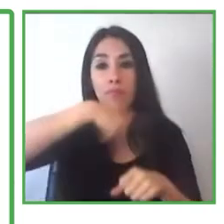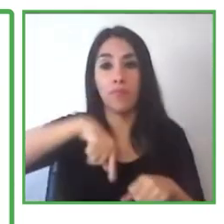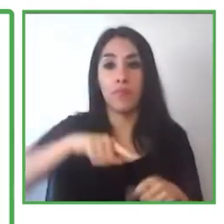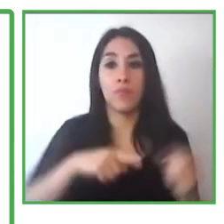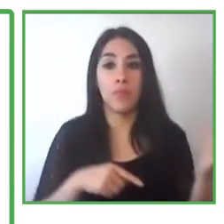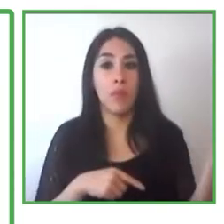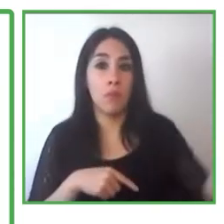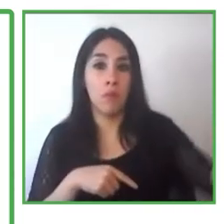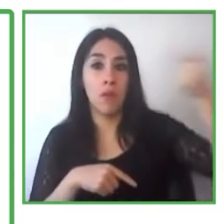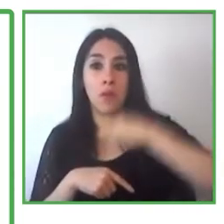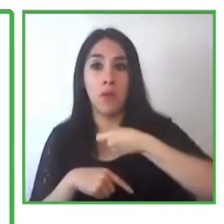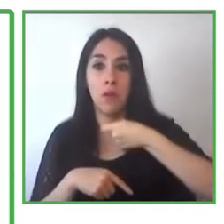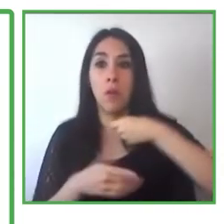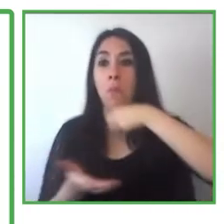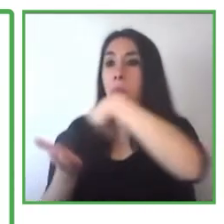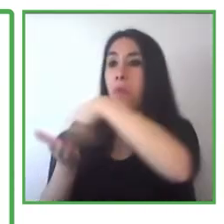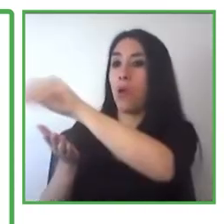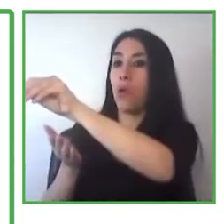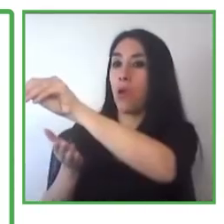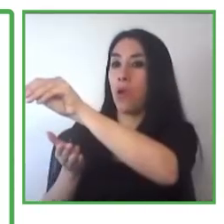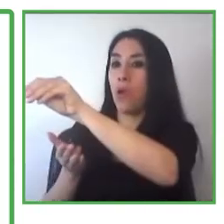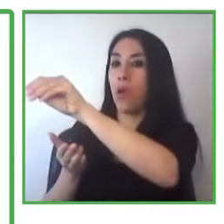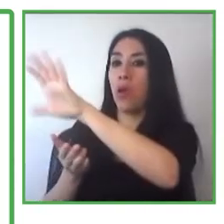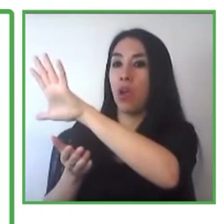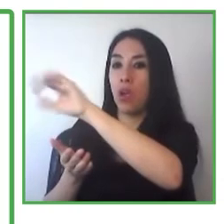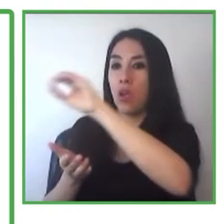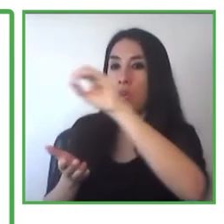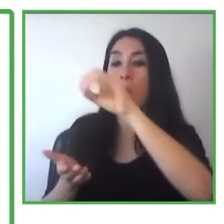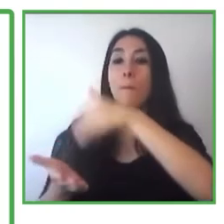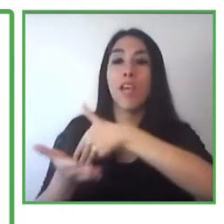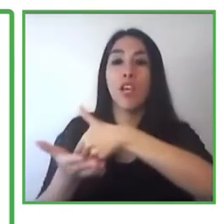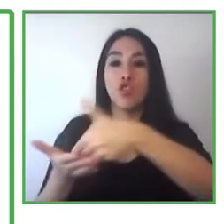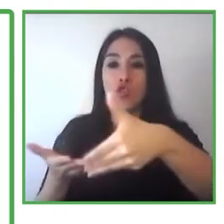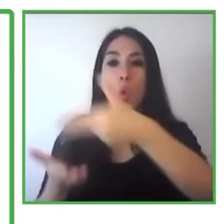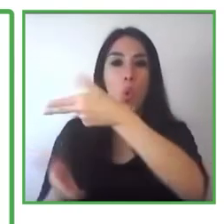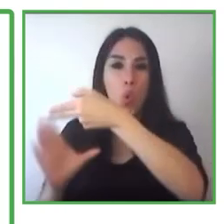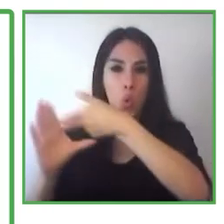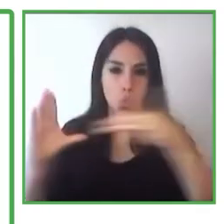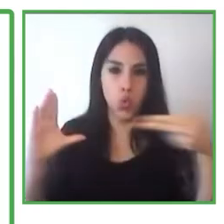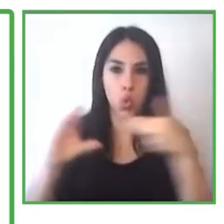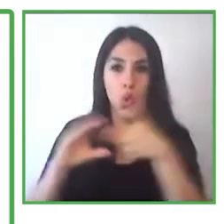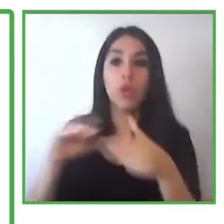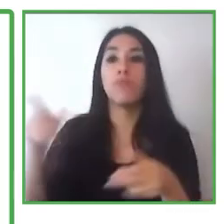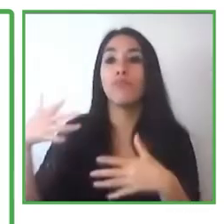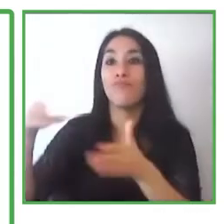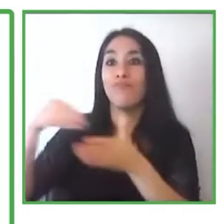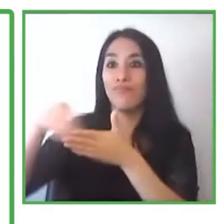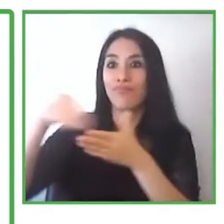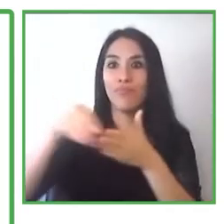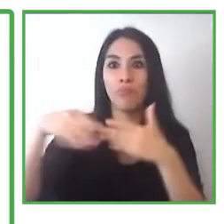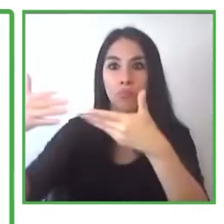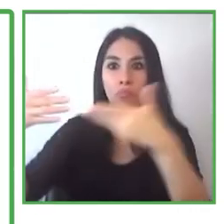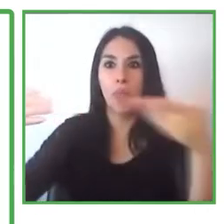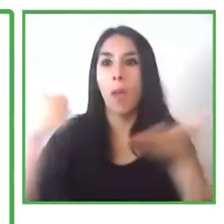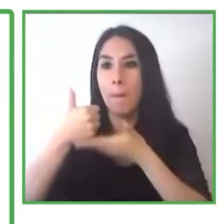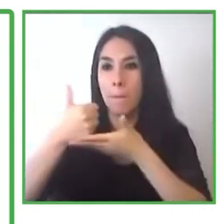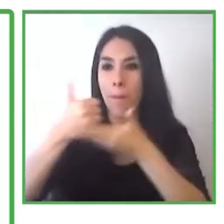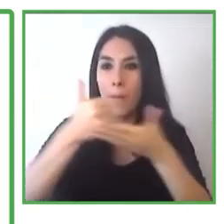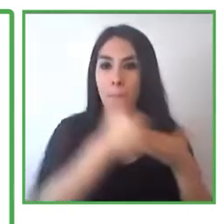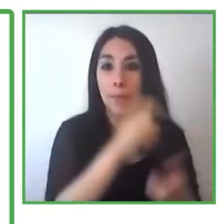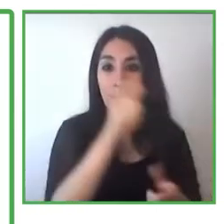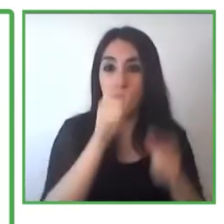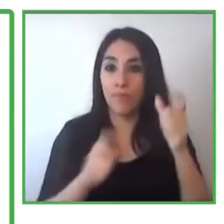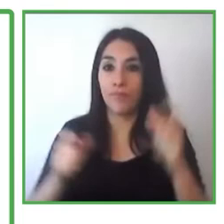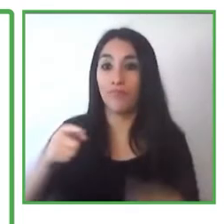500 millones de euros en efectuar su acción filantrópica. Se trata de la segunda fundación en Europa en